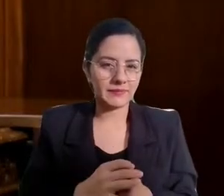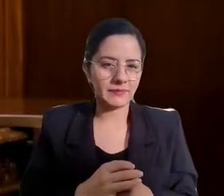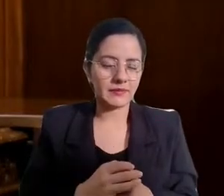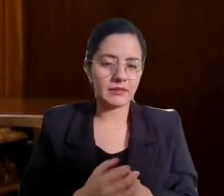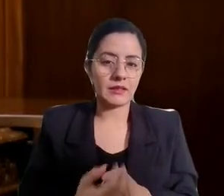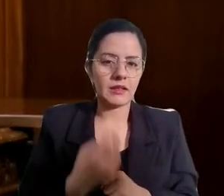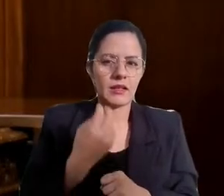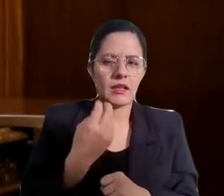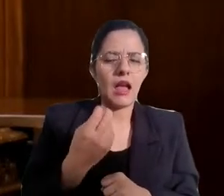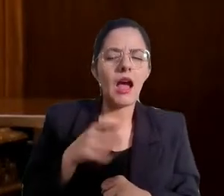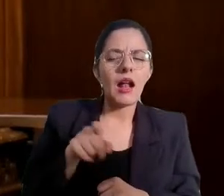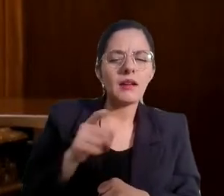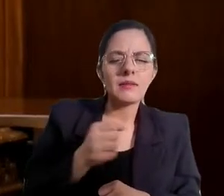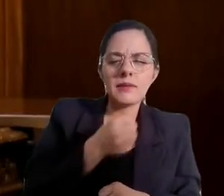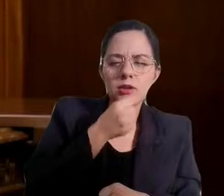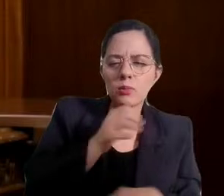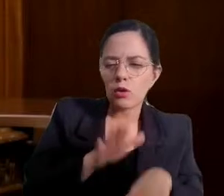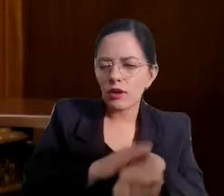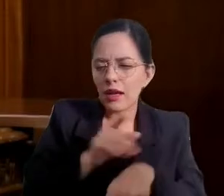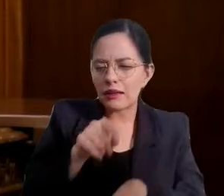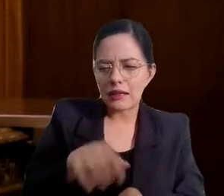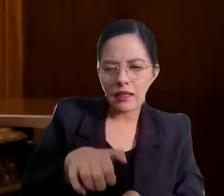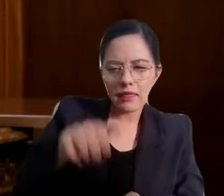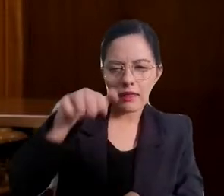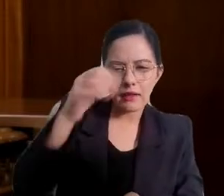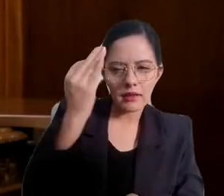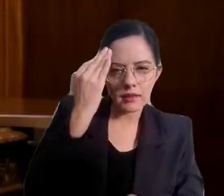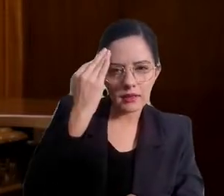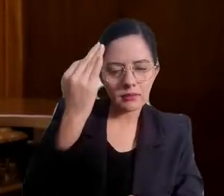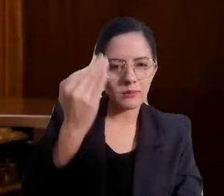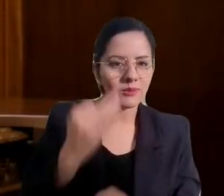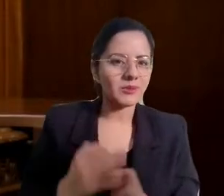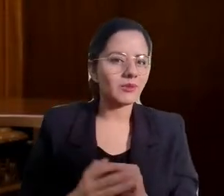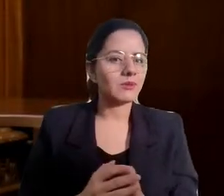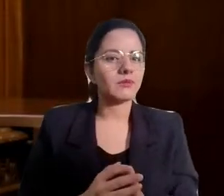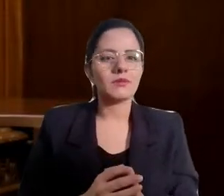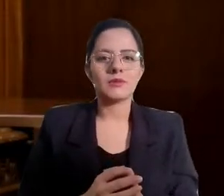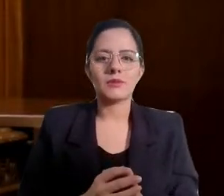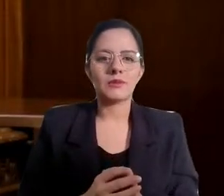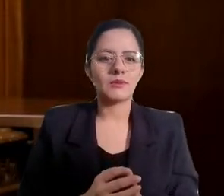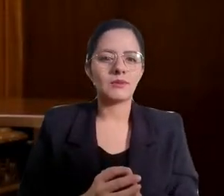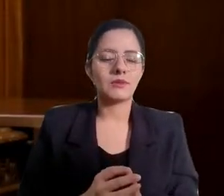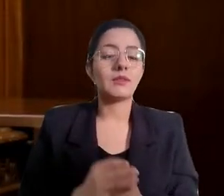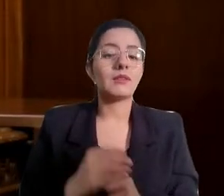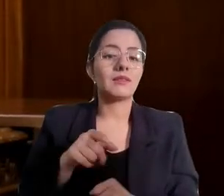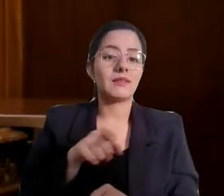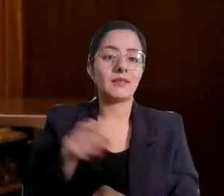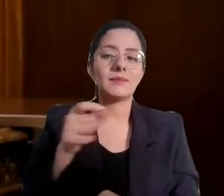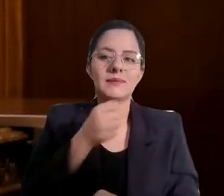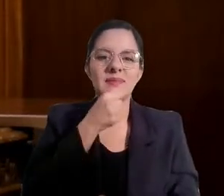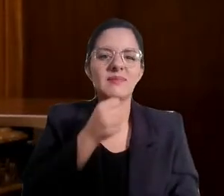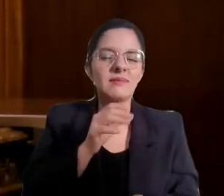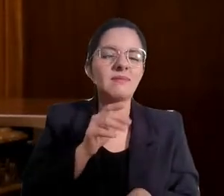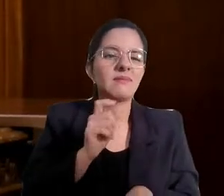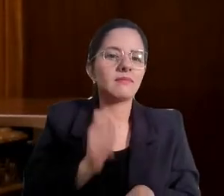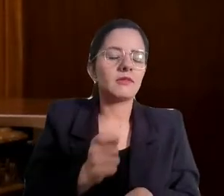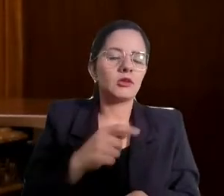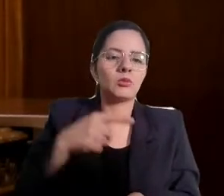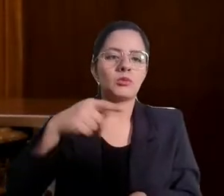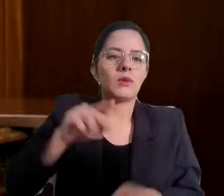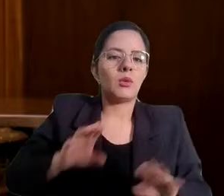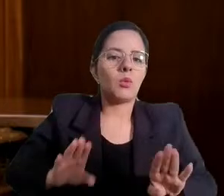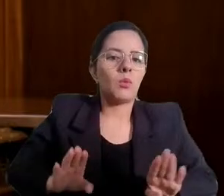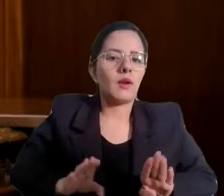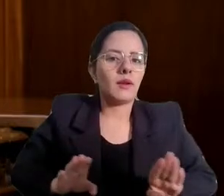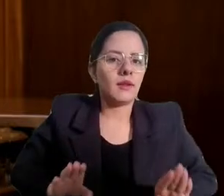simple cronología, sino más bien por las condiciones físicas, funcionales,